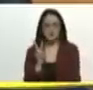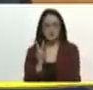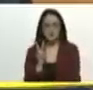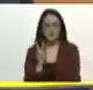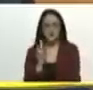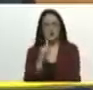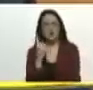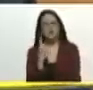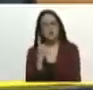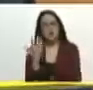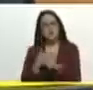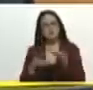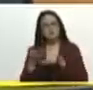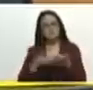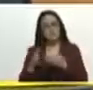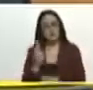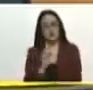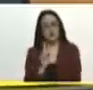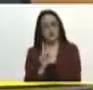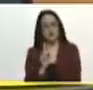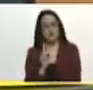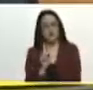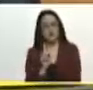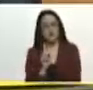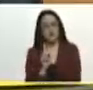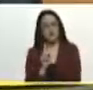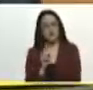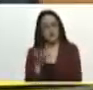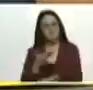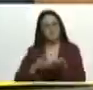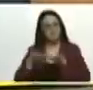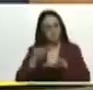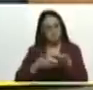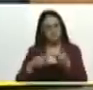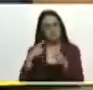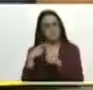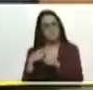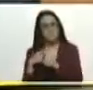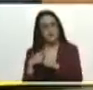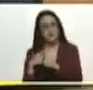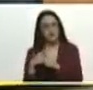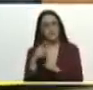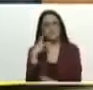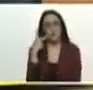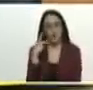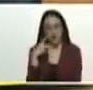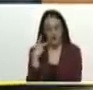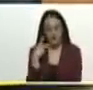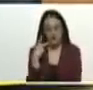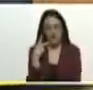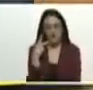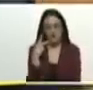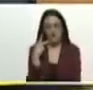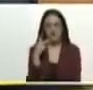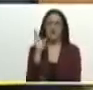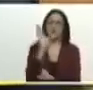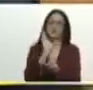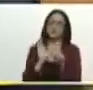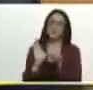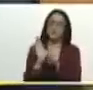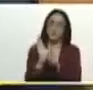solo comercial, sino que sea comercial y a la vez política,